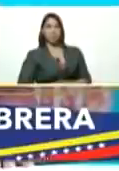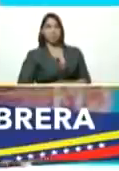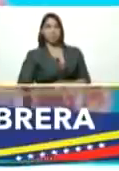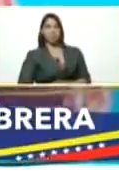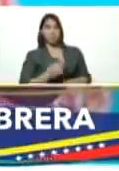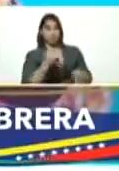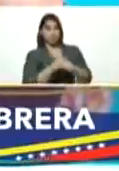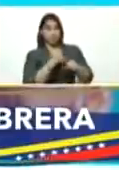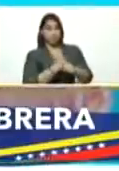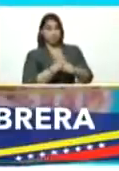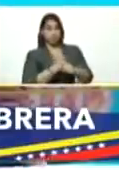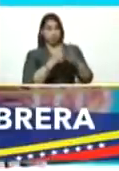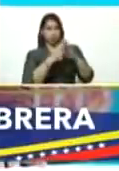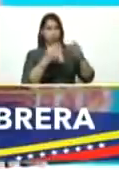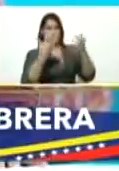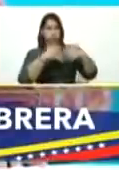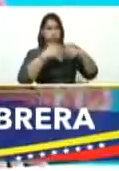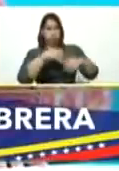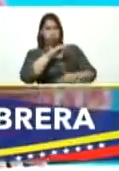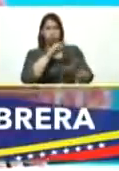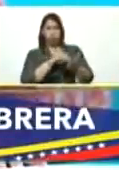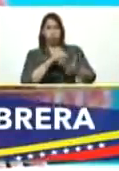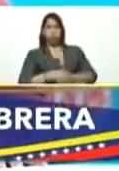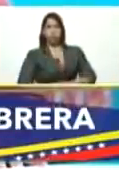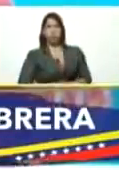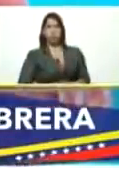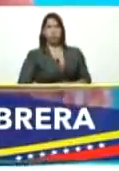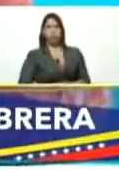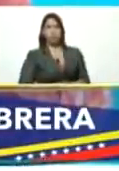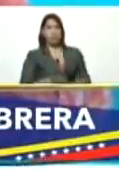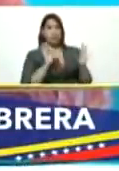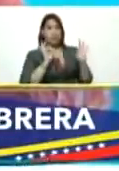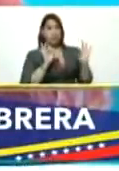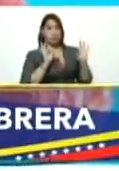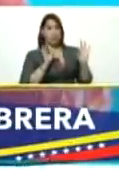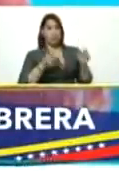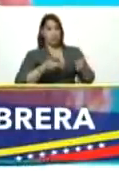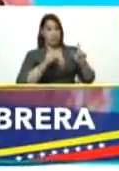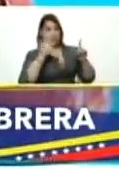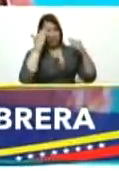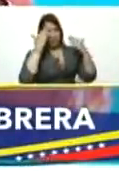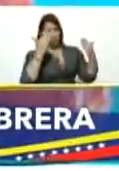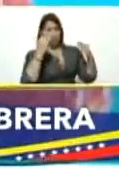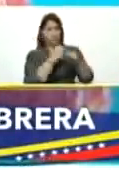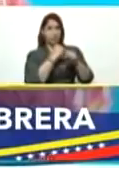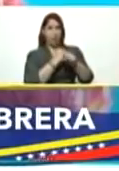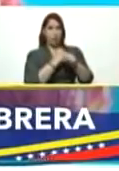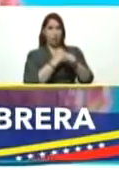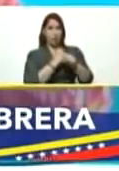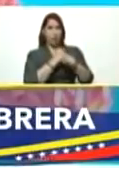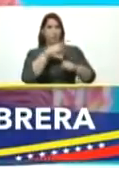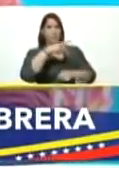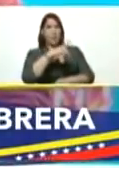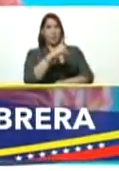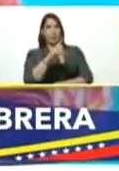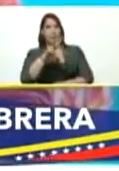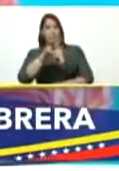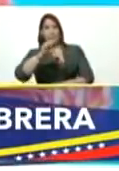trabajadoras de todas las industrias nacionales muy especialmente permíteme saludar mis trabajadores de pedevesa